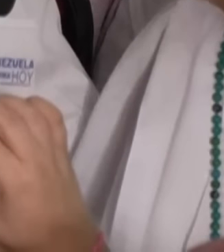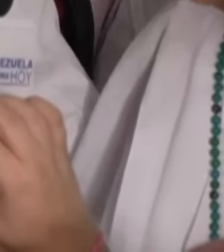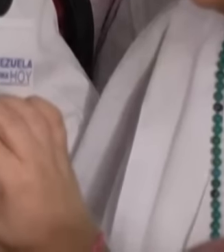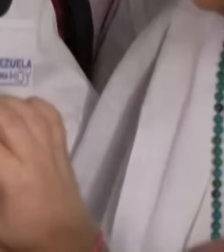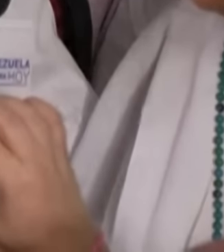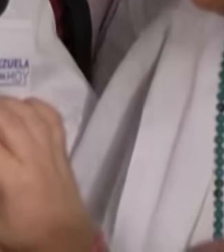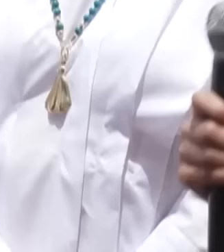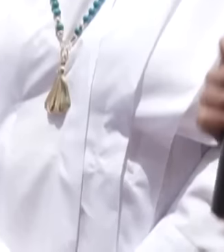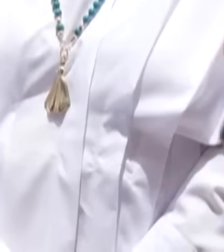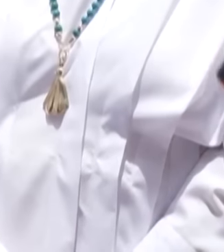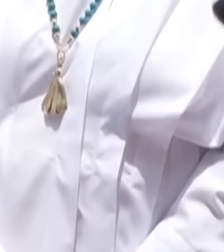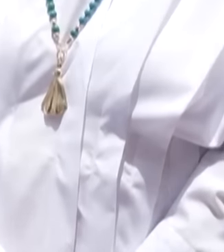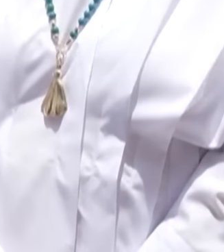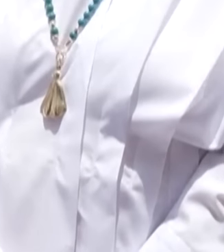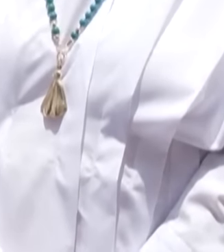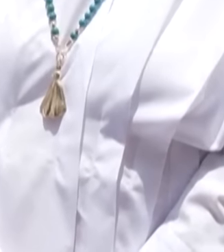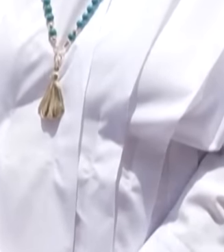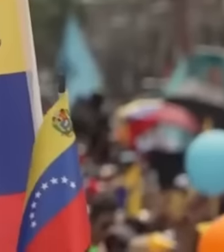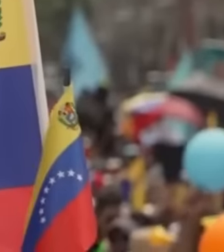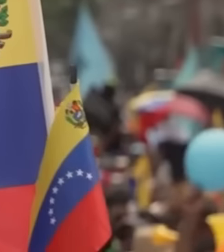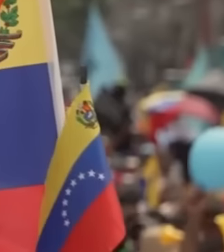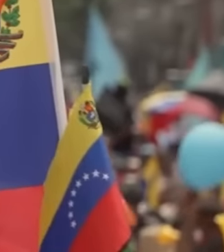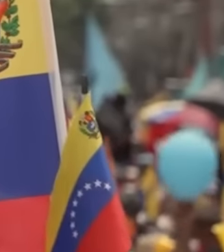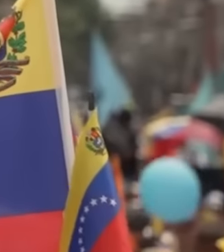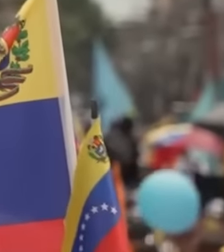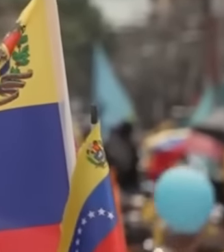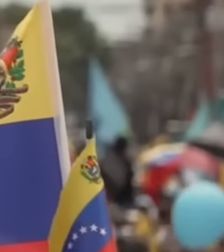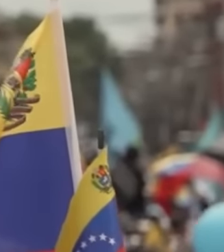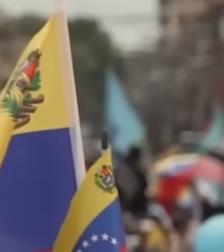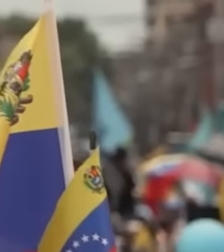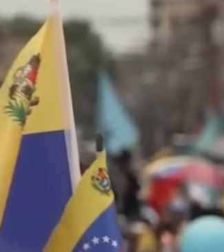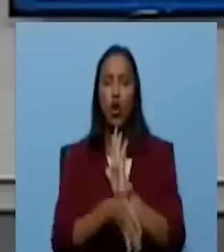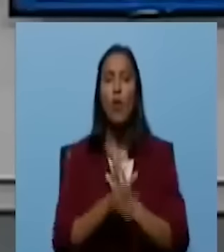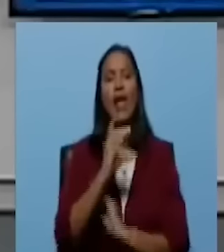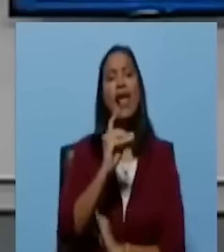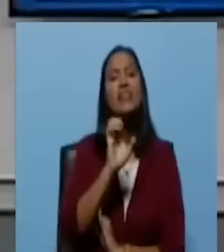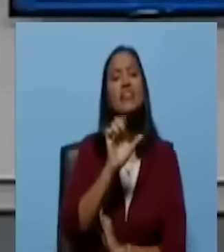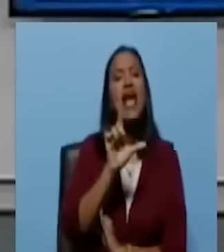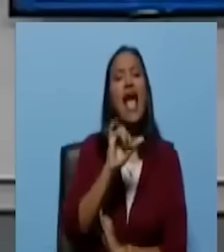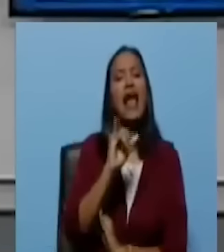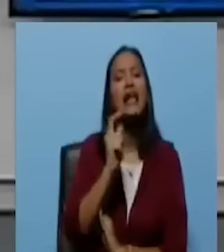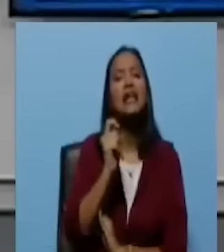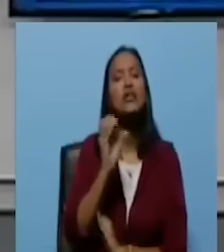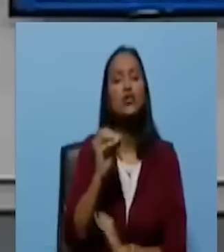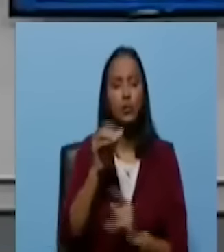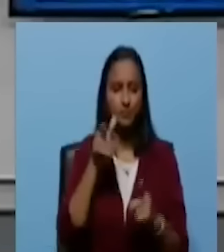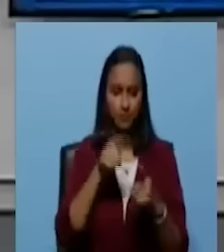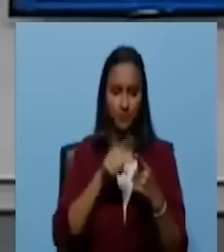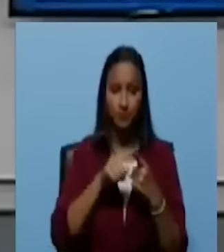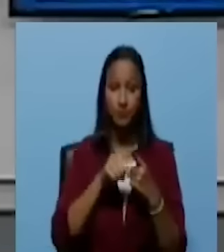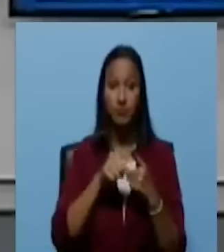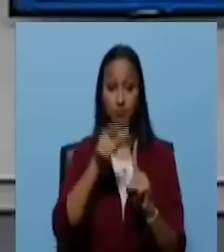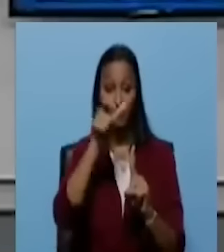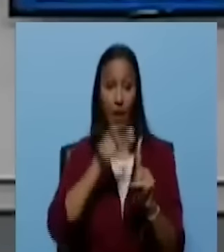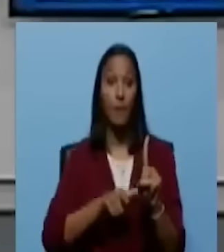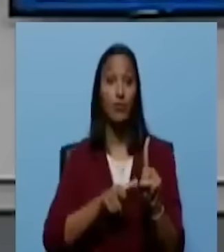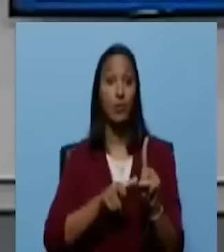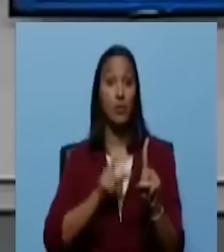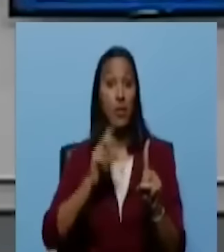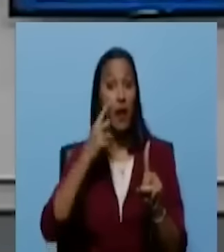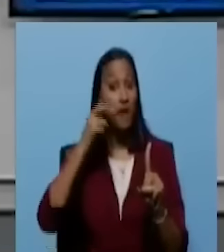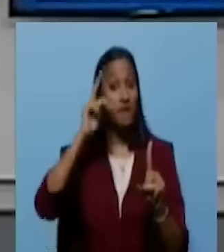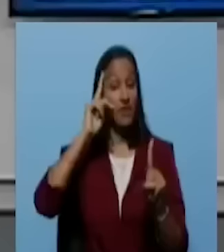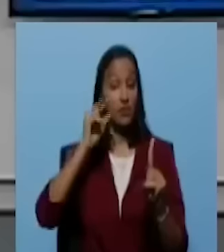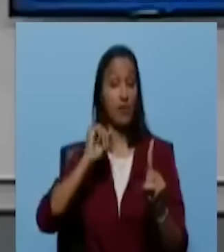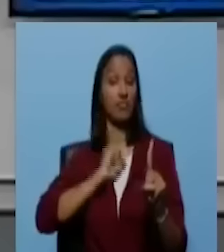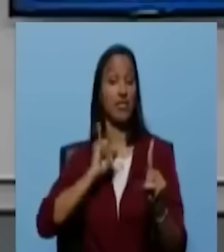La Fiscalía de Venezuela citó a Edmundo González Urrutia por 6 delitos que sí le acusan. De usurpación de funciones, forjamiento de